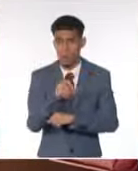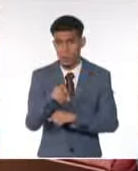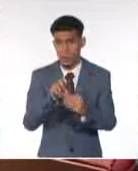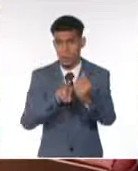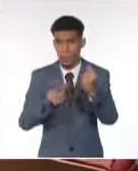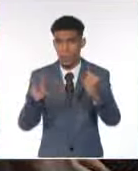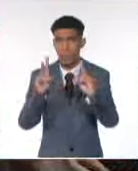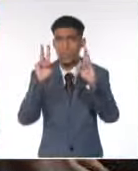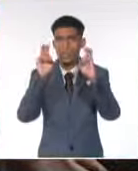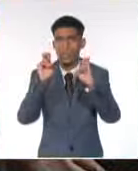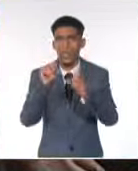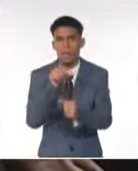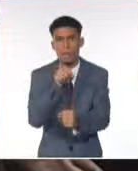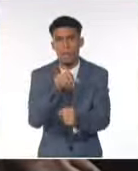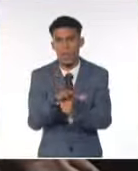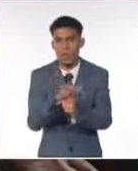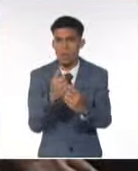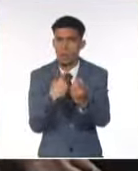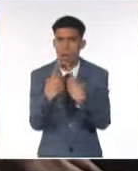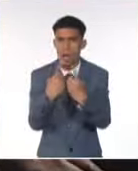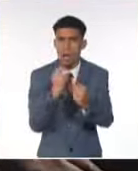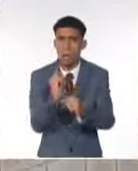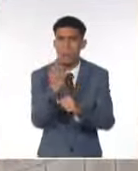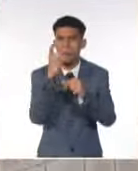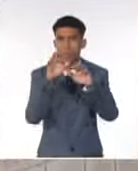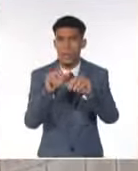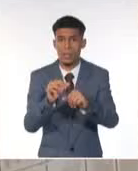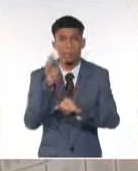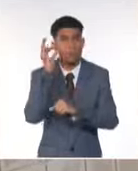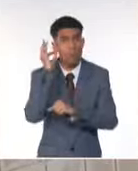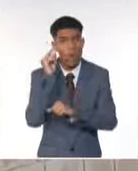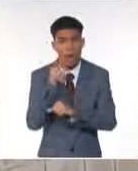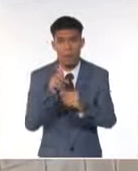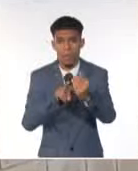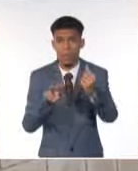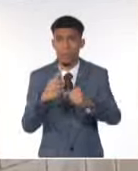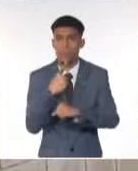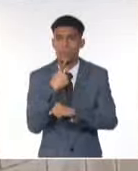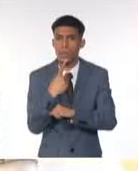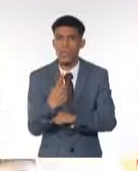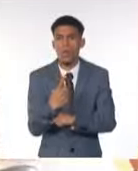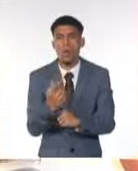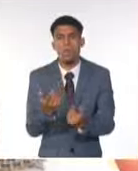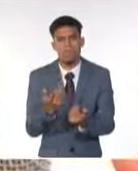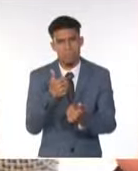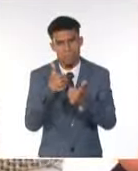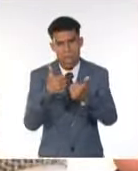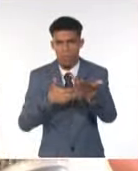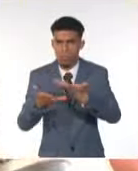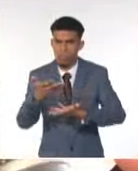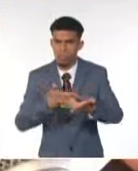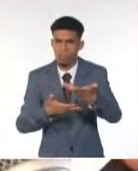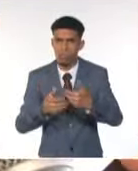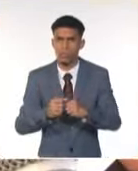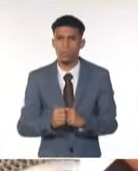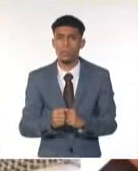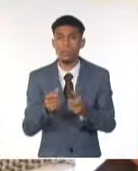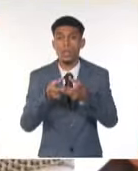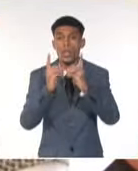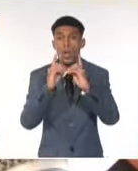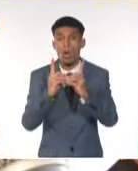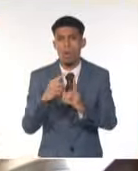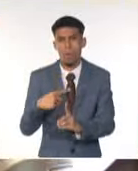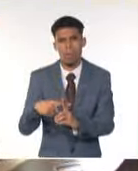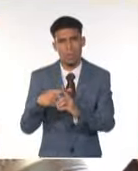el tema que abrió el debate, que la primera secretaria del territorio calificó como muy fructífero. Una reunión que sin duda deja un saldo